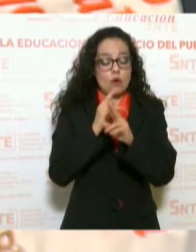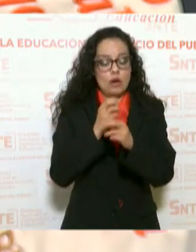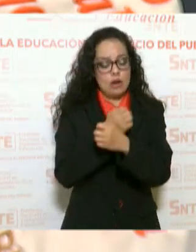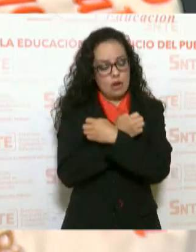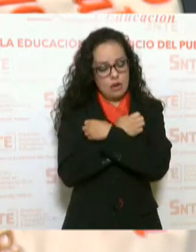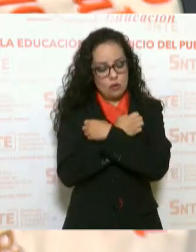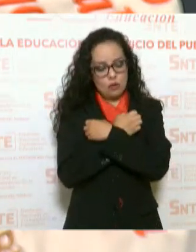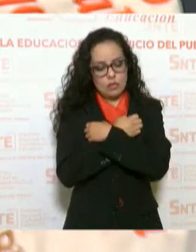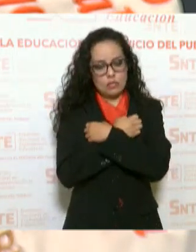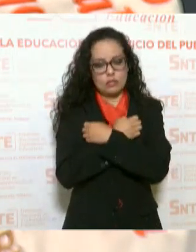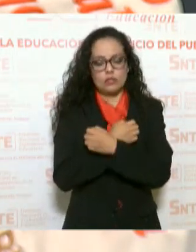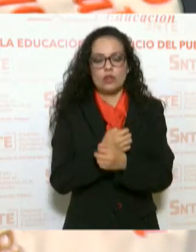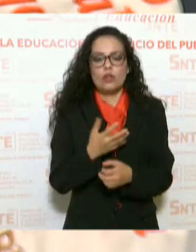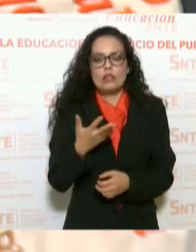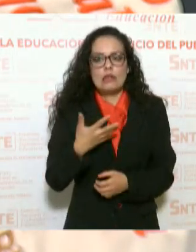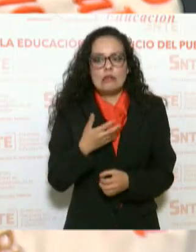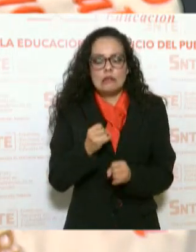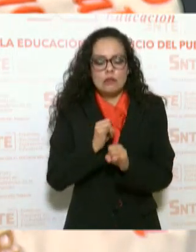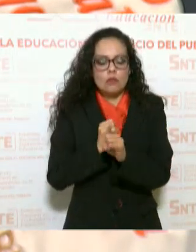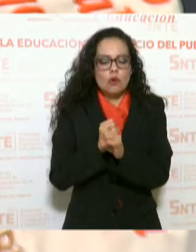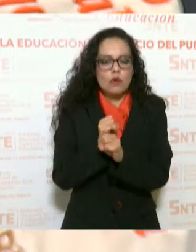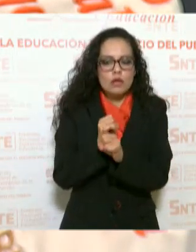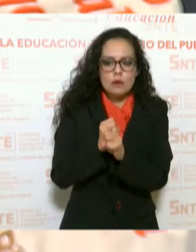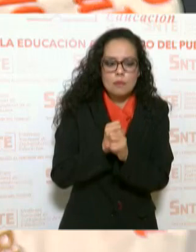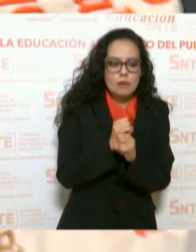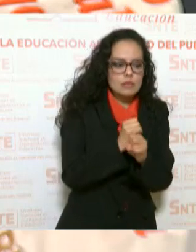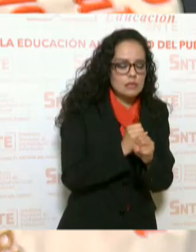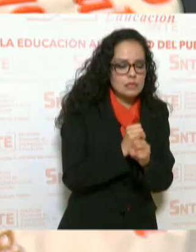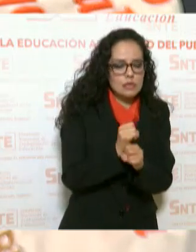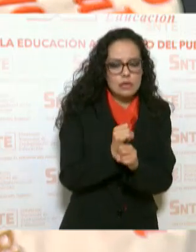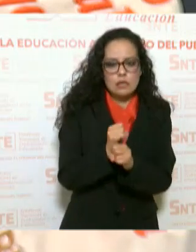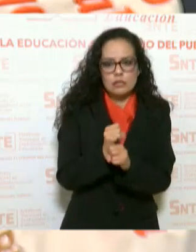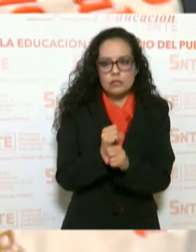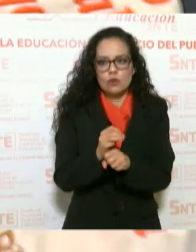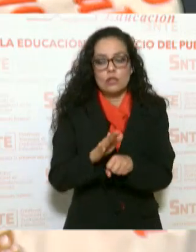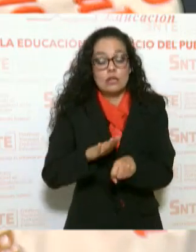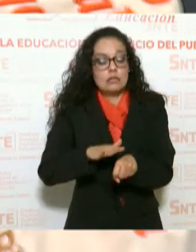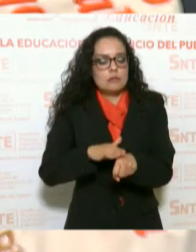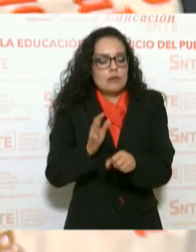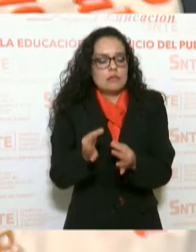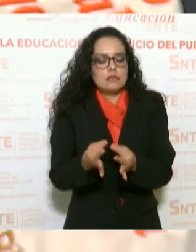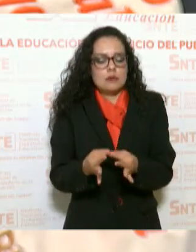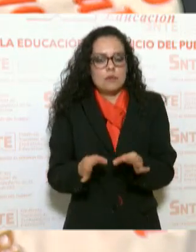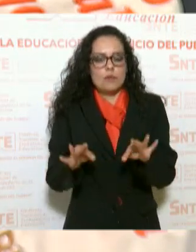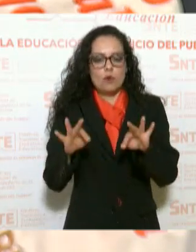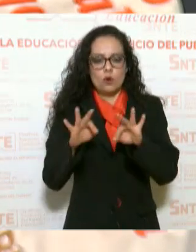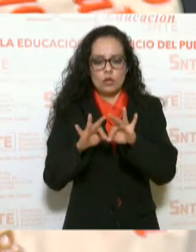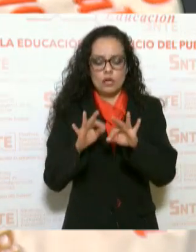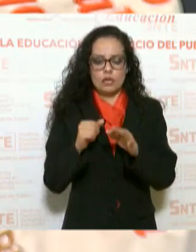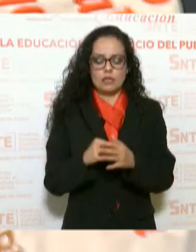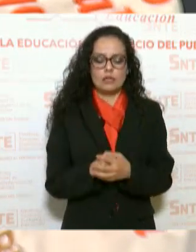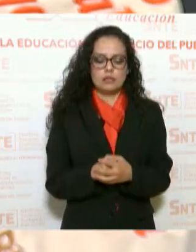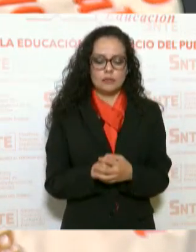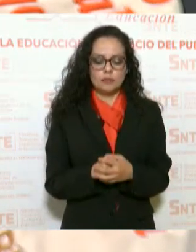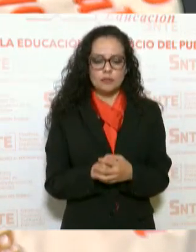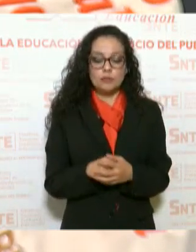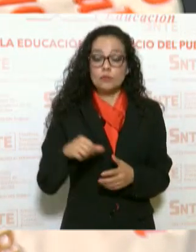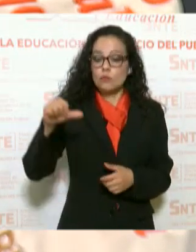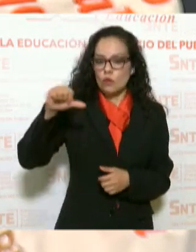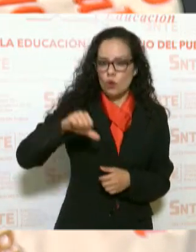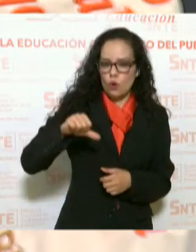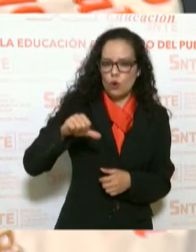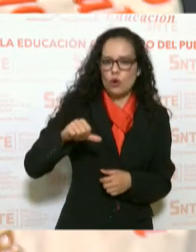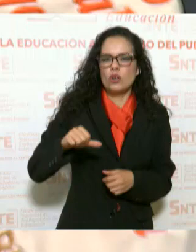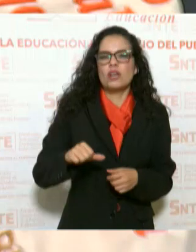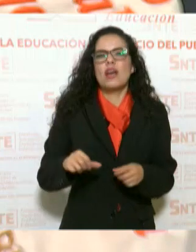investigación en las transformaciones más importantes que hemos llevado a cabo. Hoy vamos a